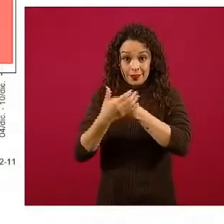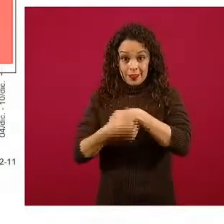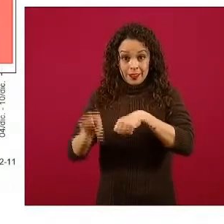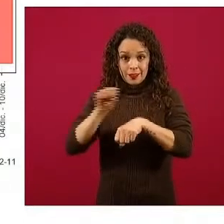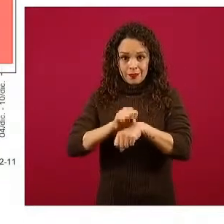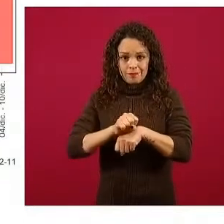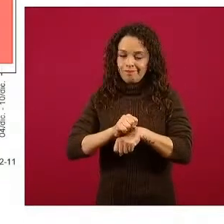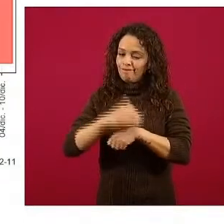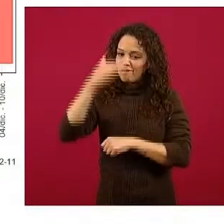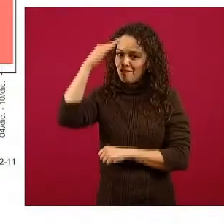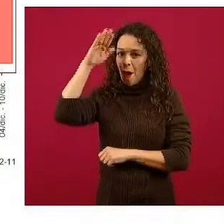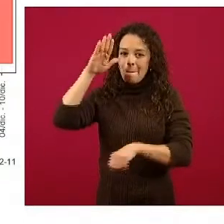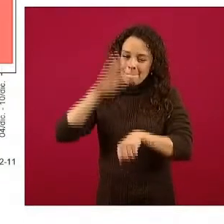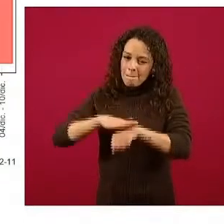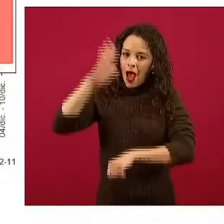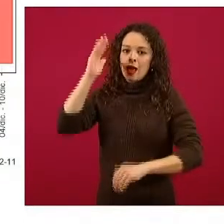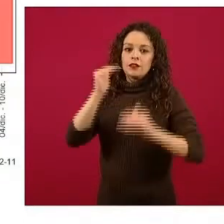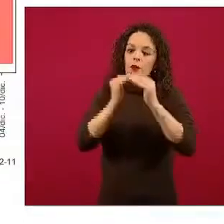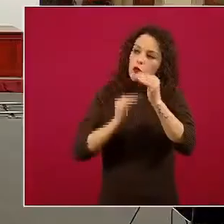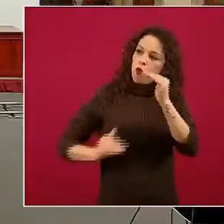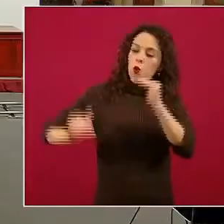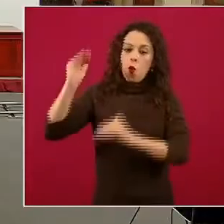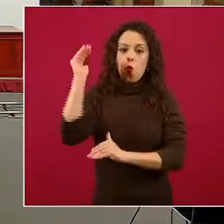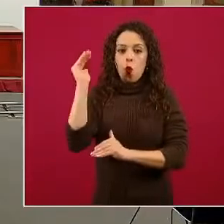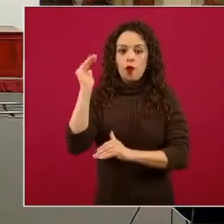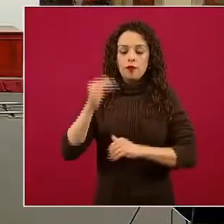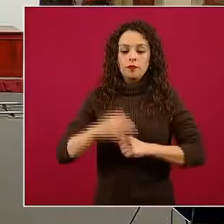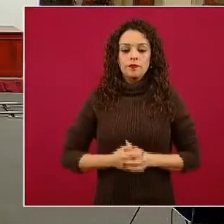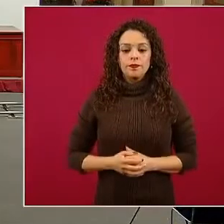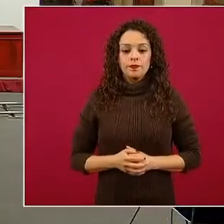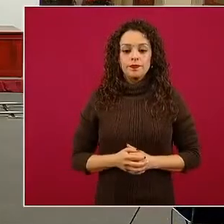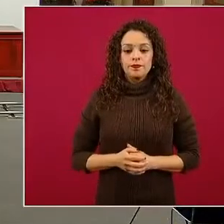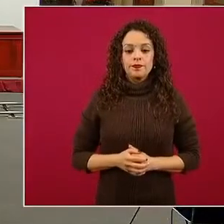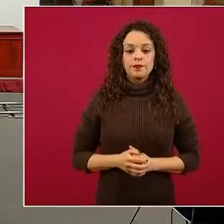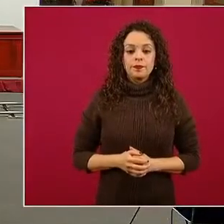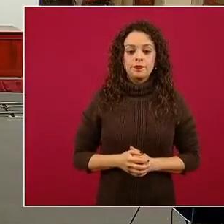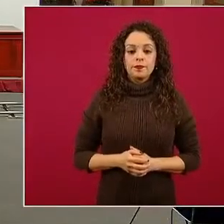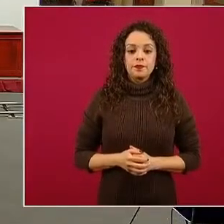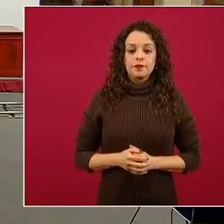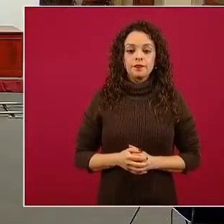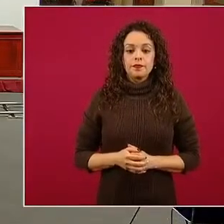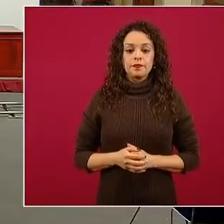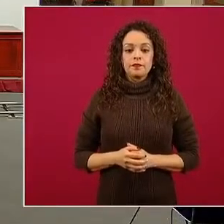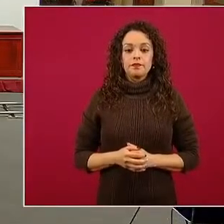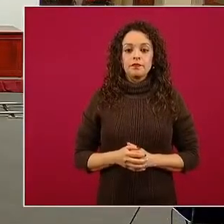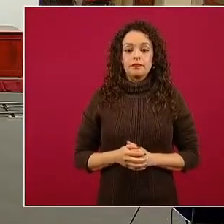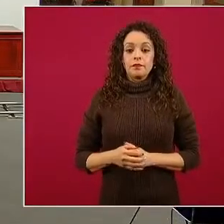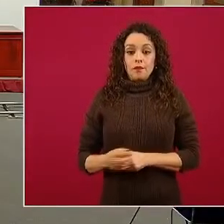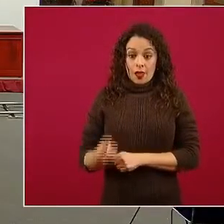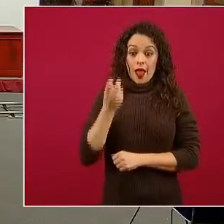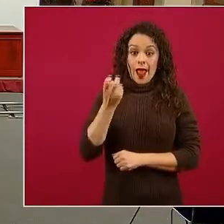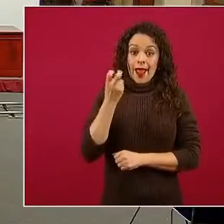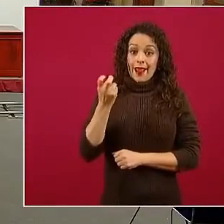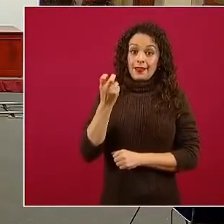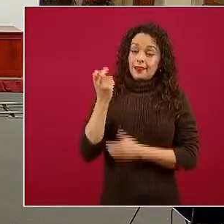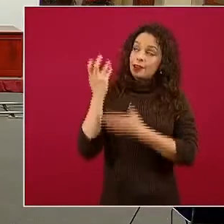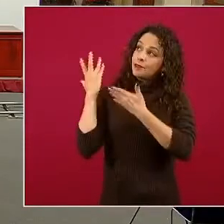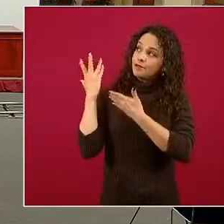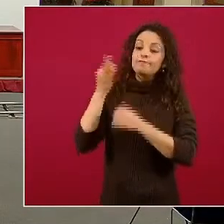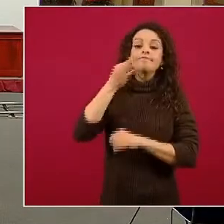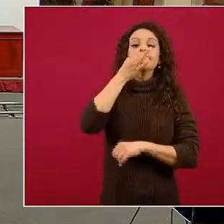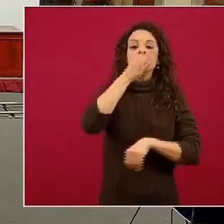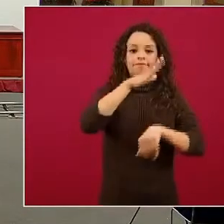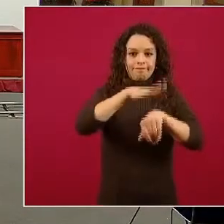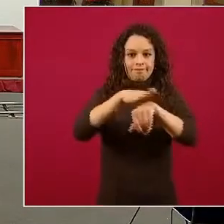mucho mayor. La siguiente, por favor. Y el llamado, desde luego, es este. El objetivo es bajar la